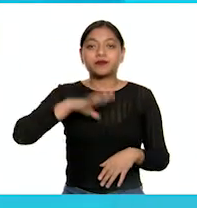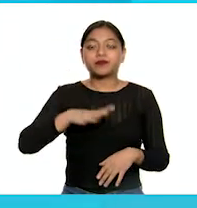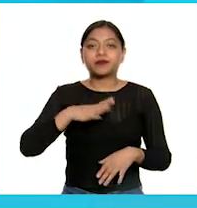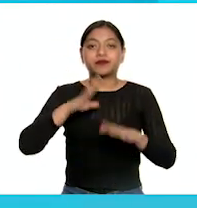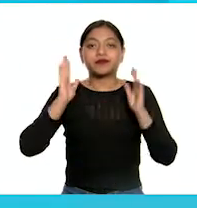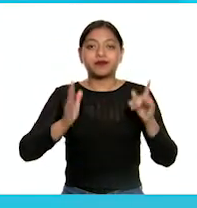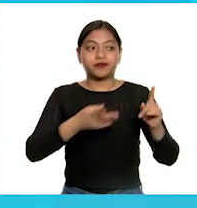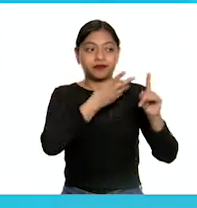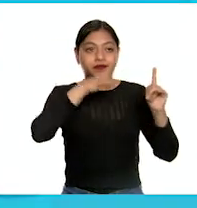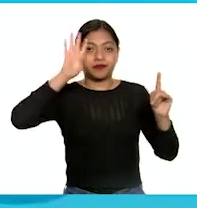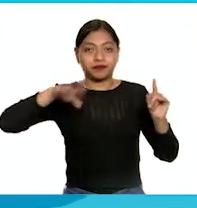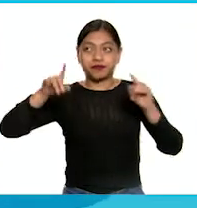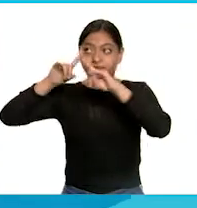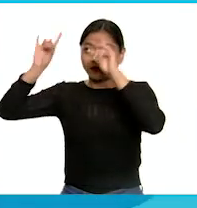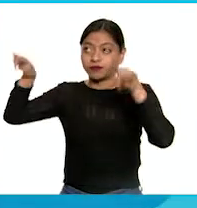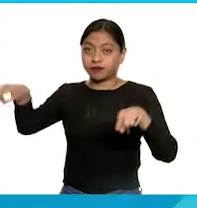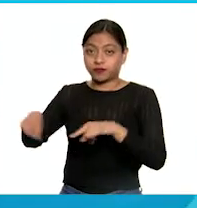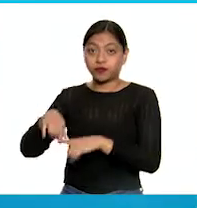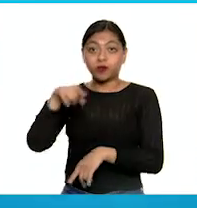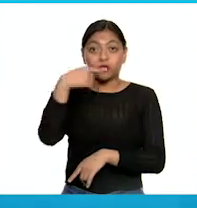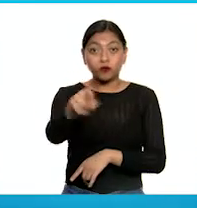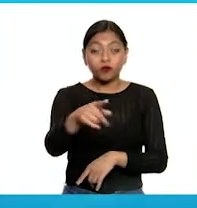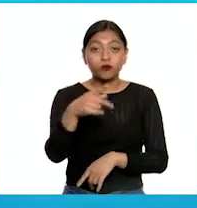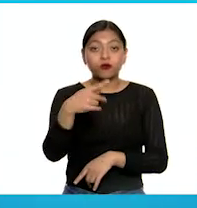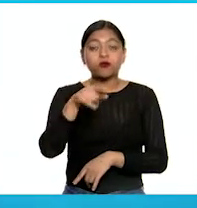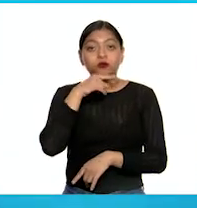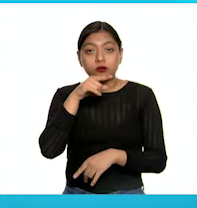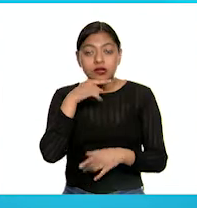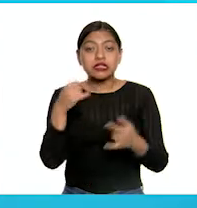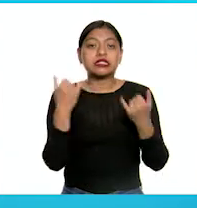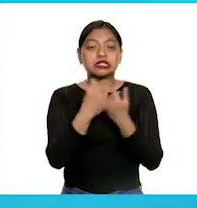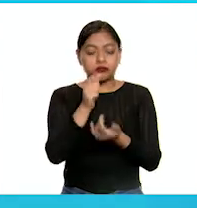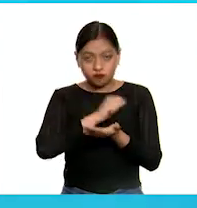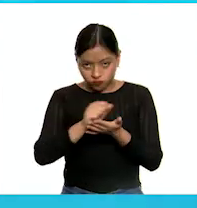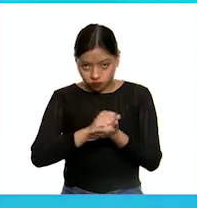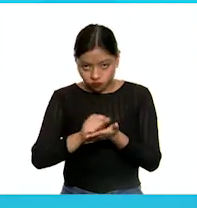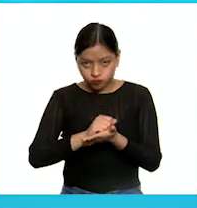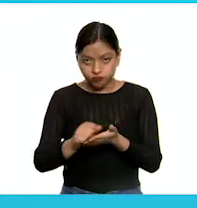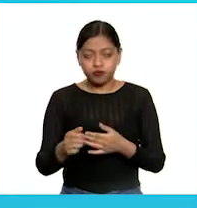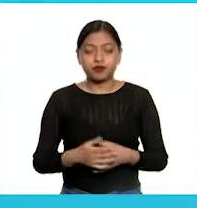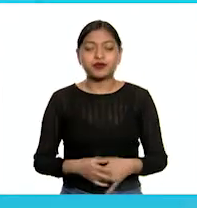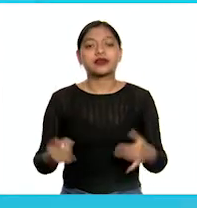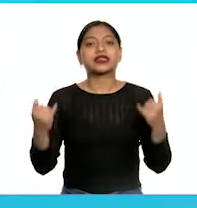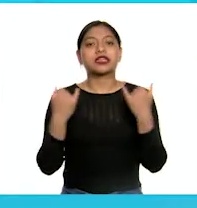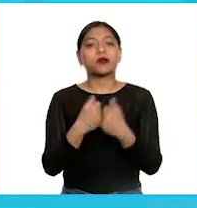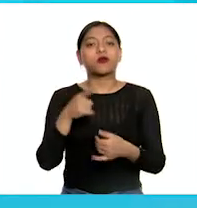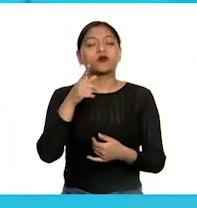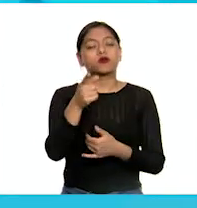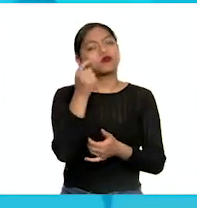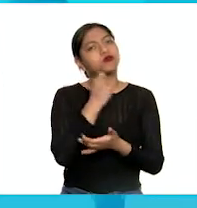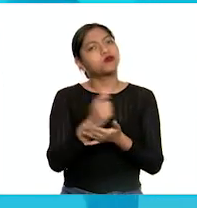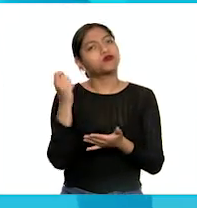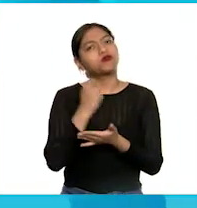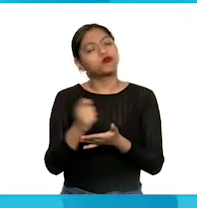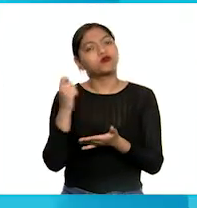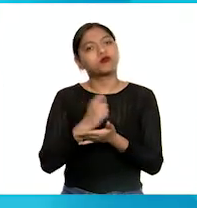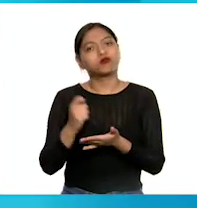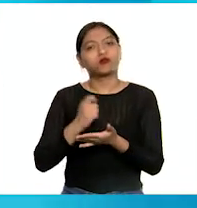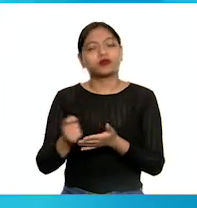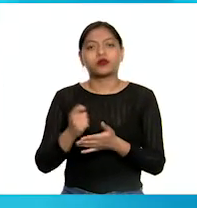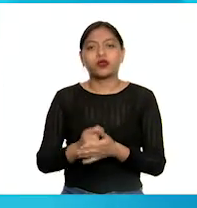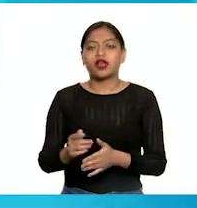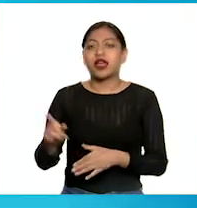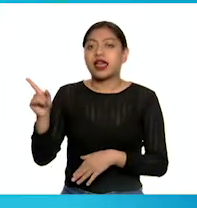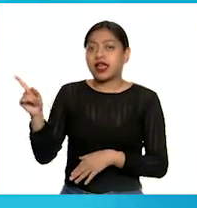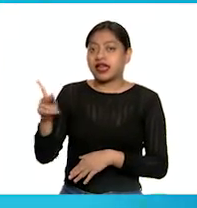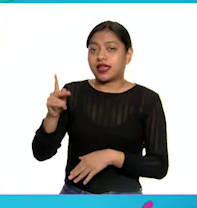clases. Niñas, niños, tomen su lápiz, su goma, por si la necesitan, y vayan haciendo sus apuntes. Le voy a